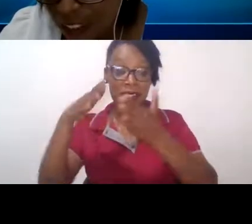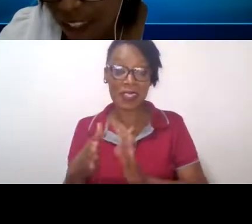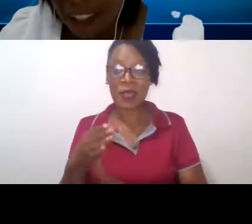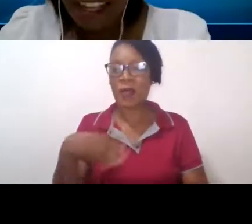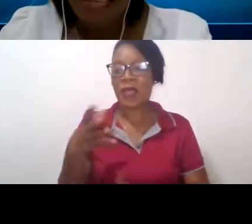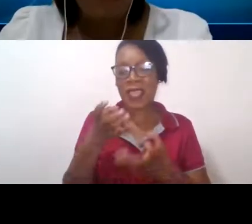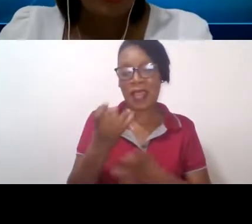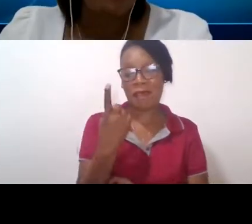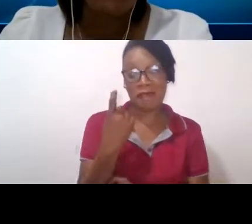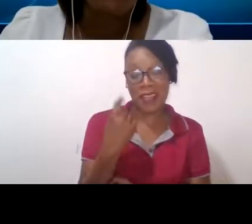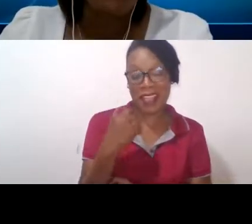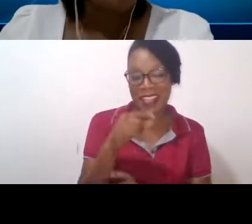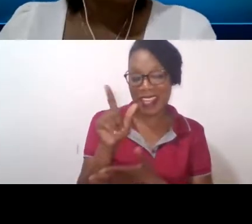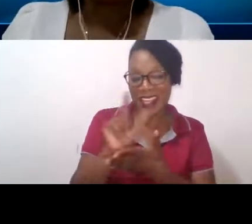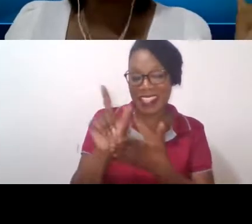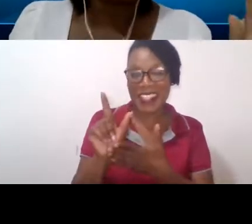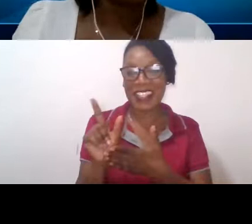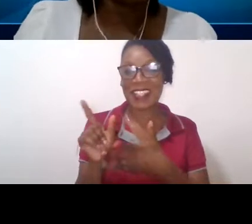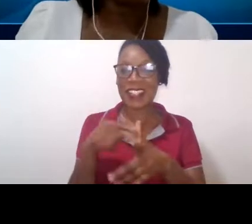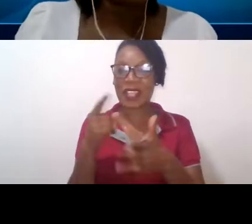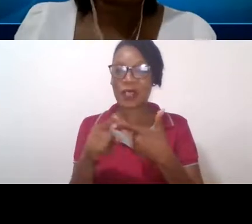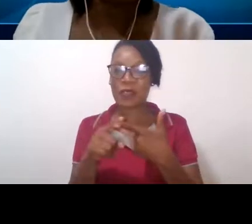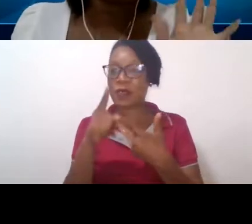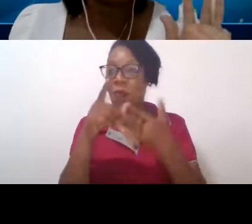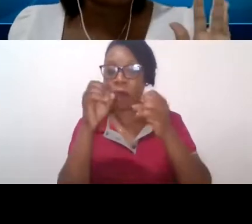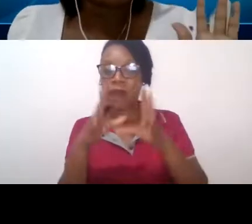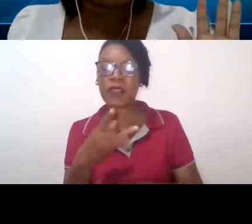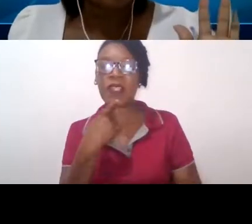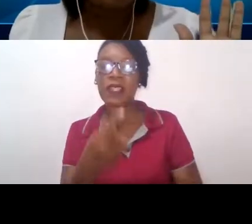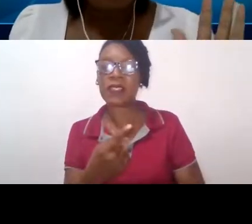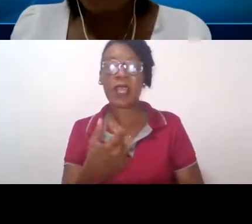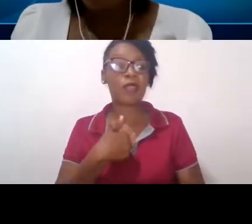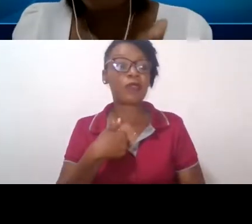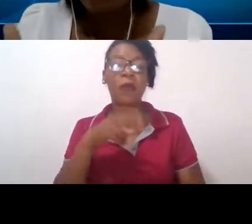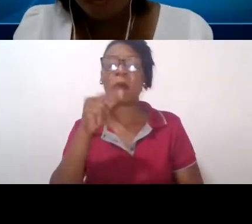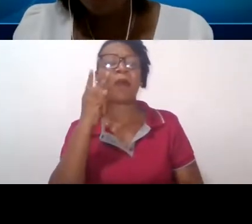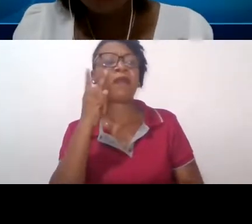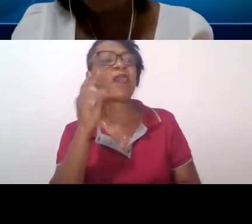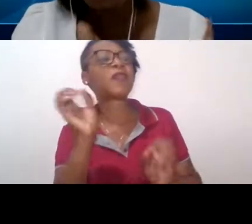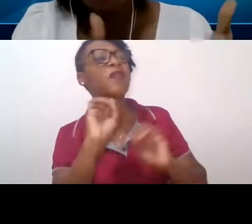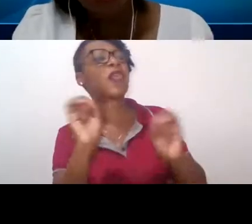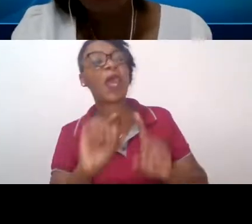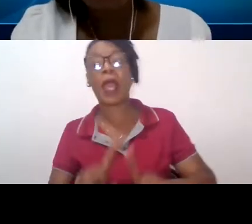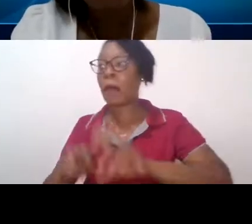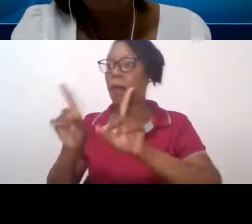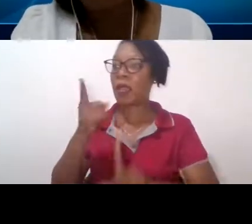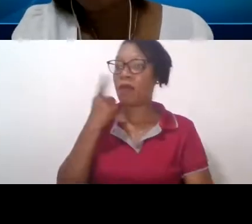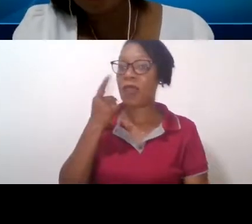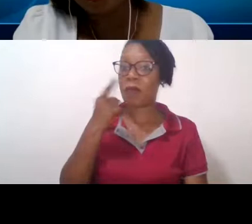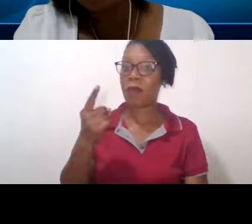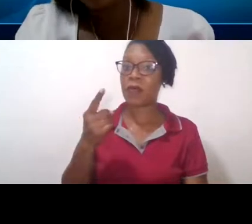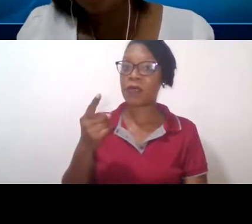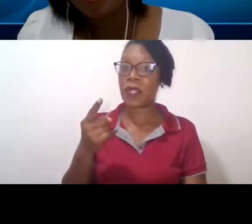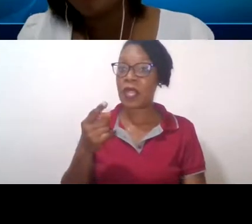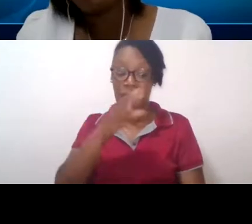lecciones, que por ejemplo, un docente puede pasar y decir, yo no he visto nada, pero vemos los casos de los chicos que viven con la